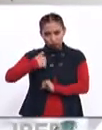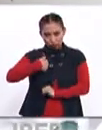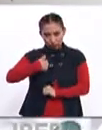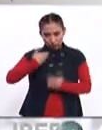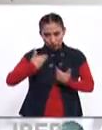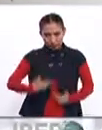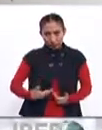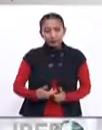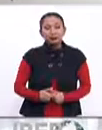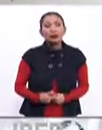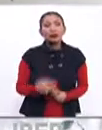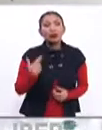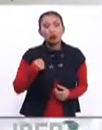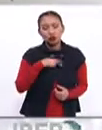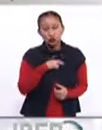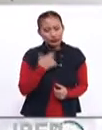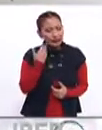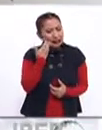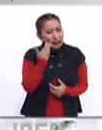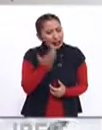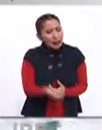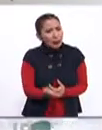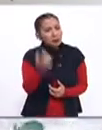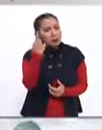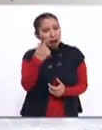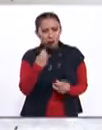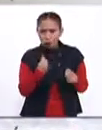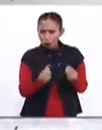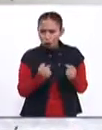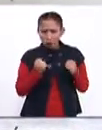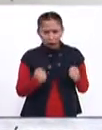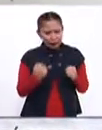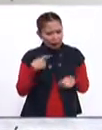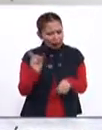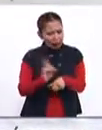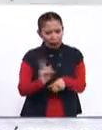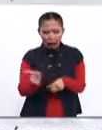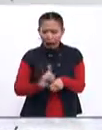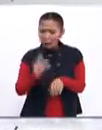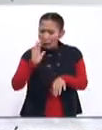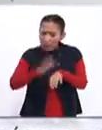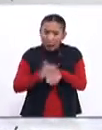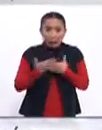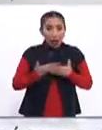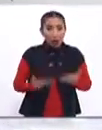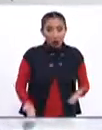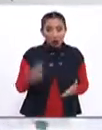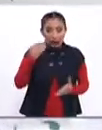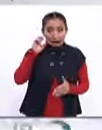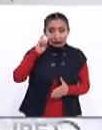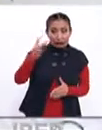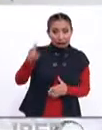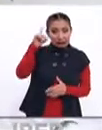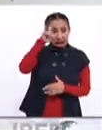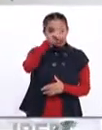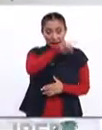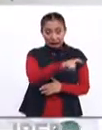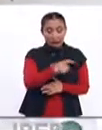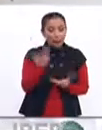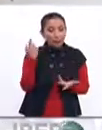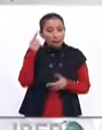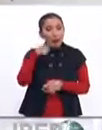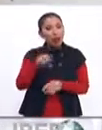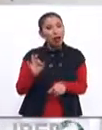yo, estamos empeñados activamente, cotidianamente y más ahora en tiempos tan difíciles, en